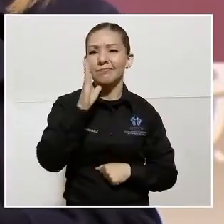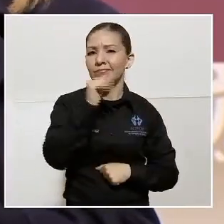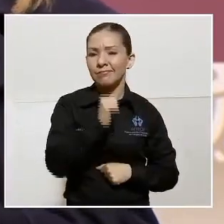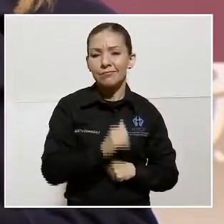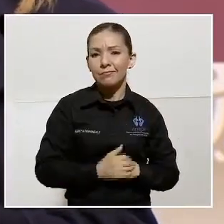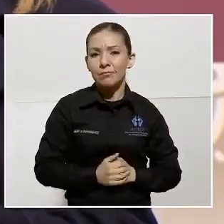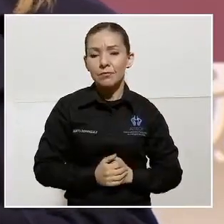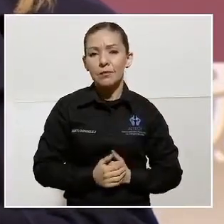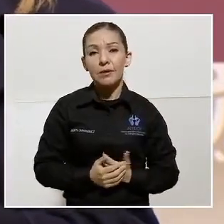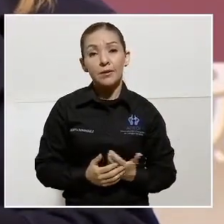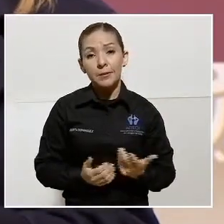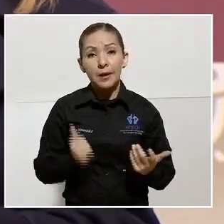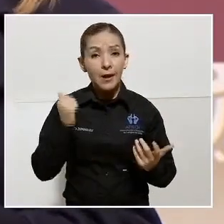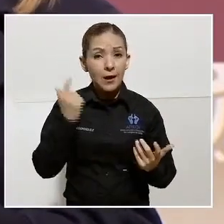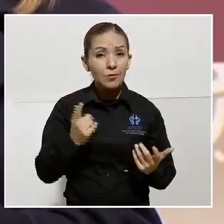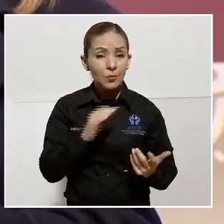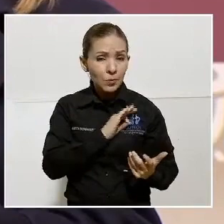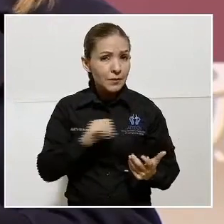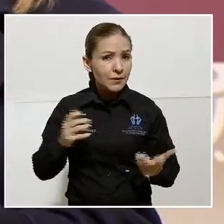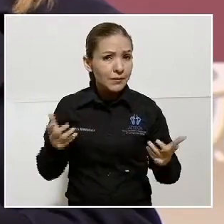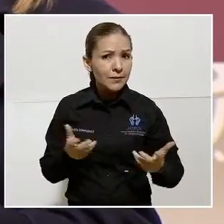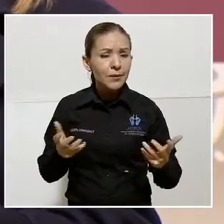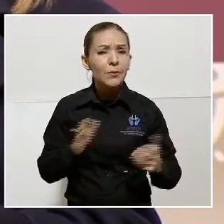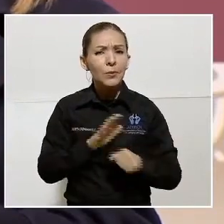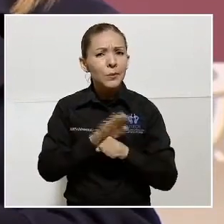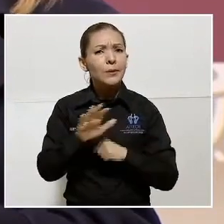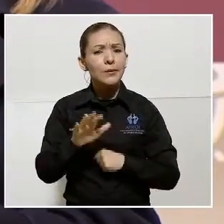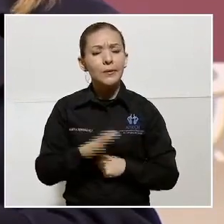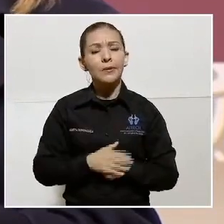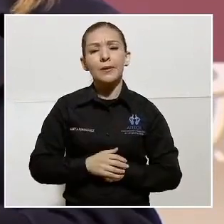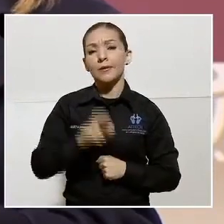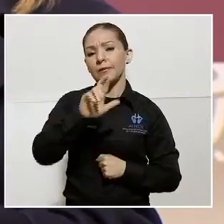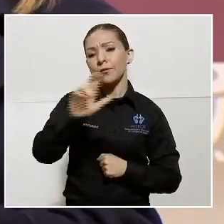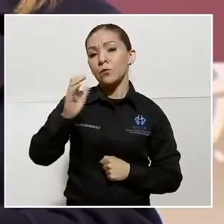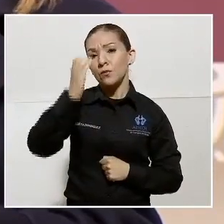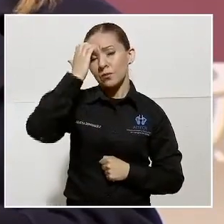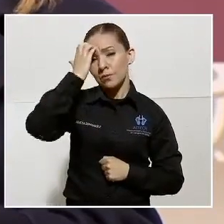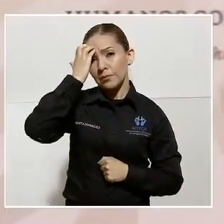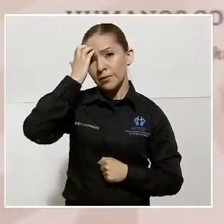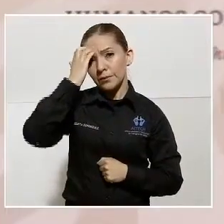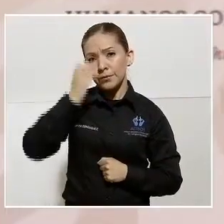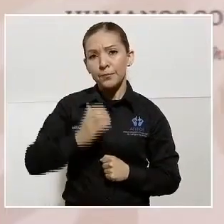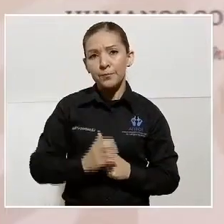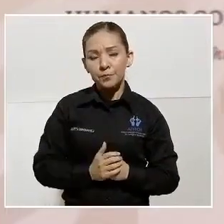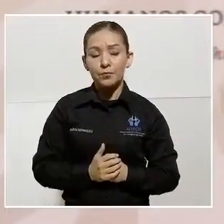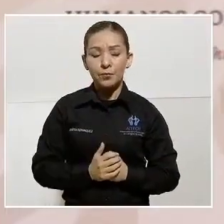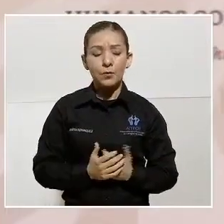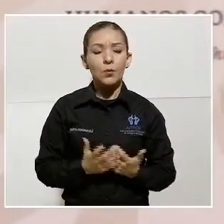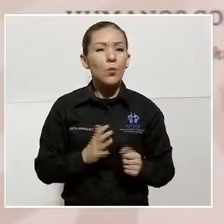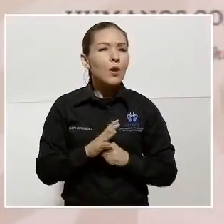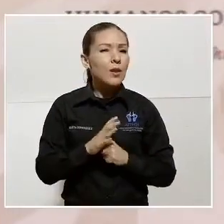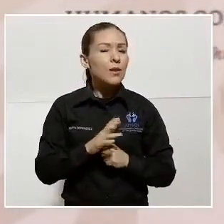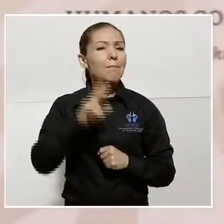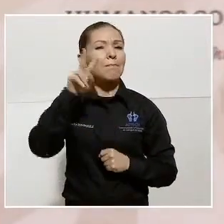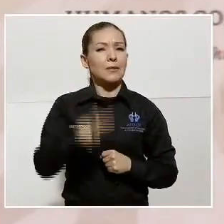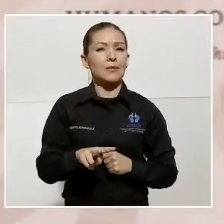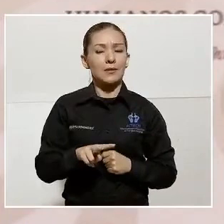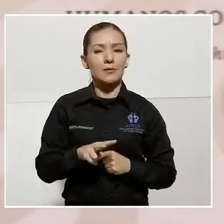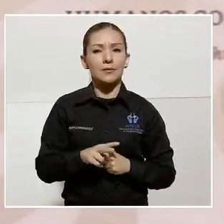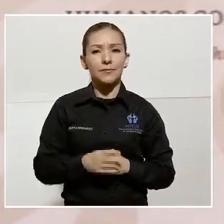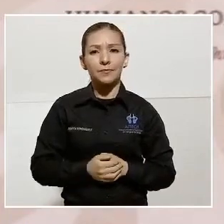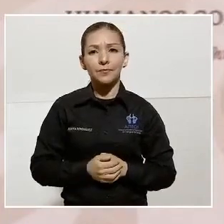embargo, lo que sí es posible es el reconocimiento y exposición de la verdad. Y sobre